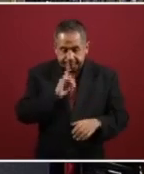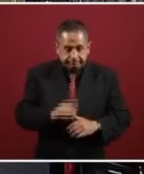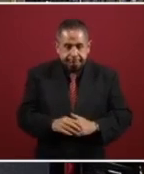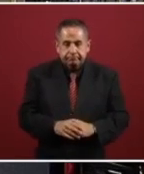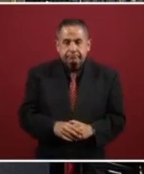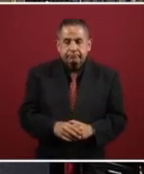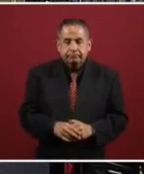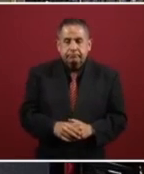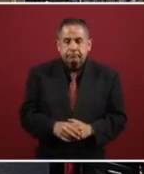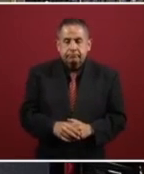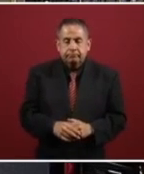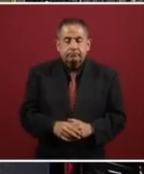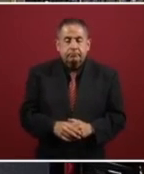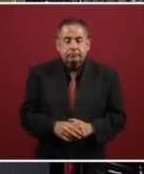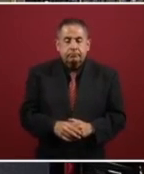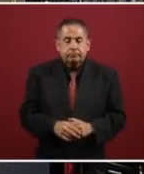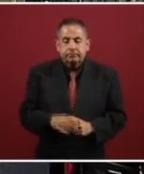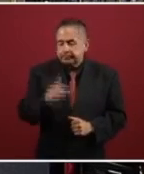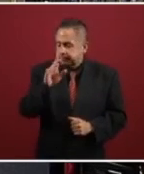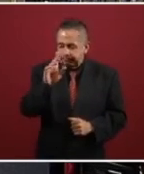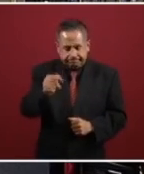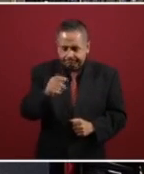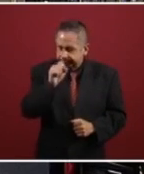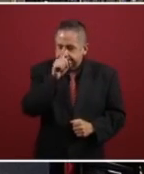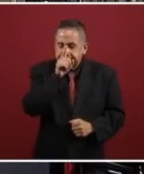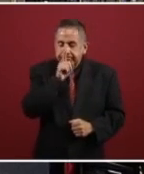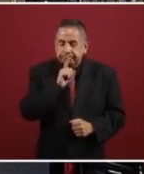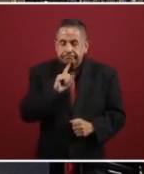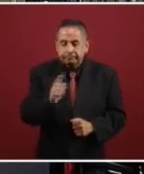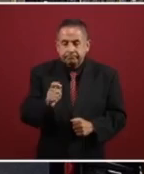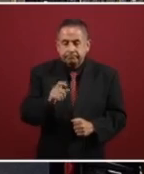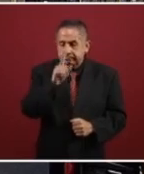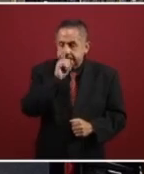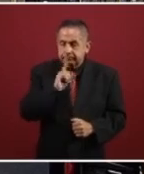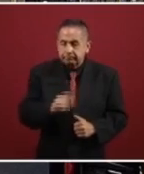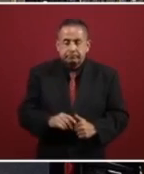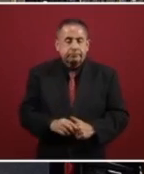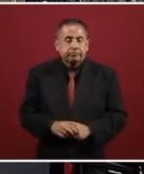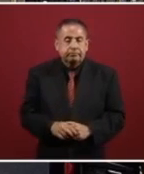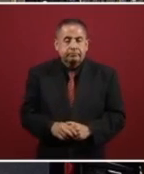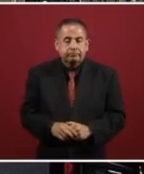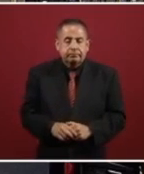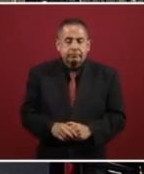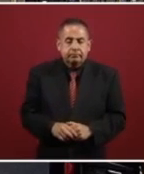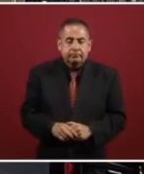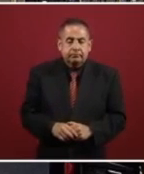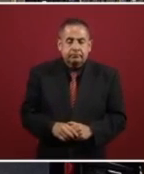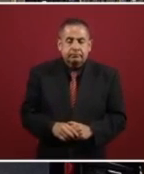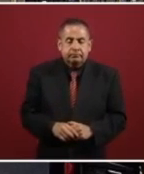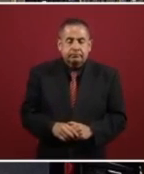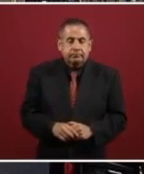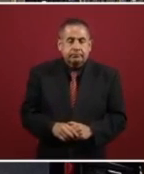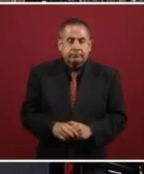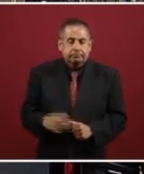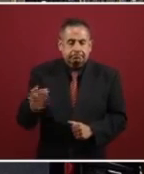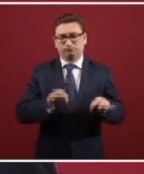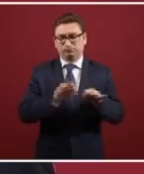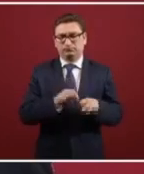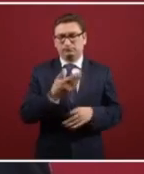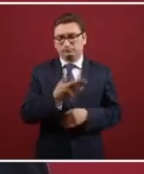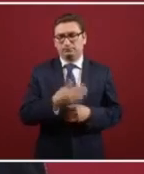acuerdo entre el sector privado y el gobierno, hacer una tregua y buscar un acuerdo a fin de evitar ir a tribunales